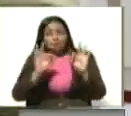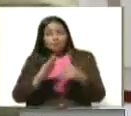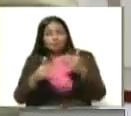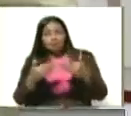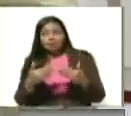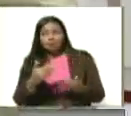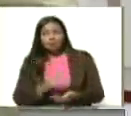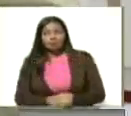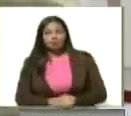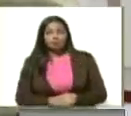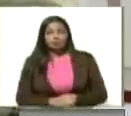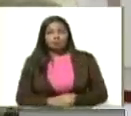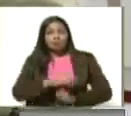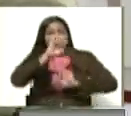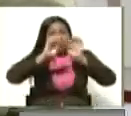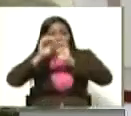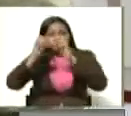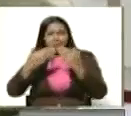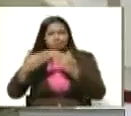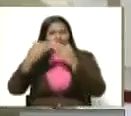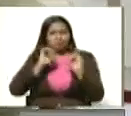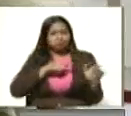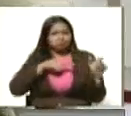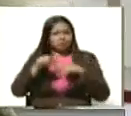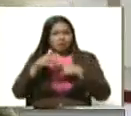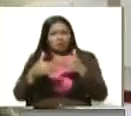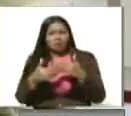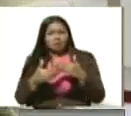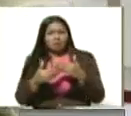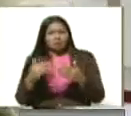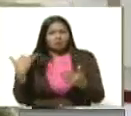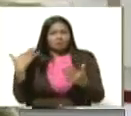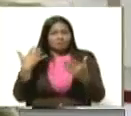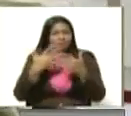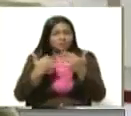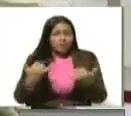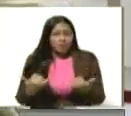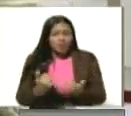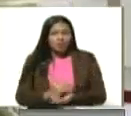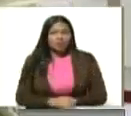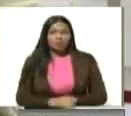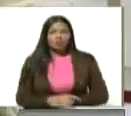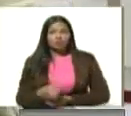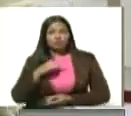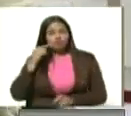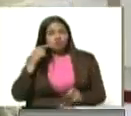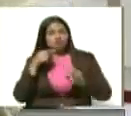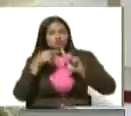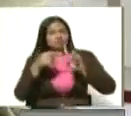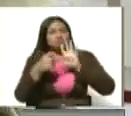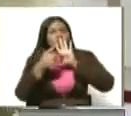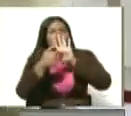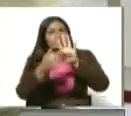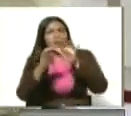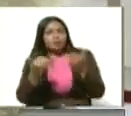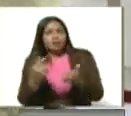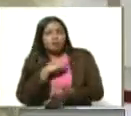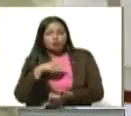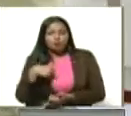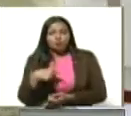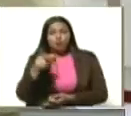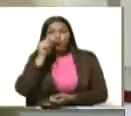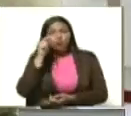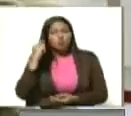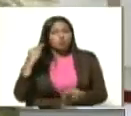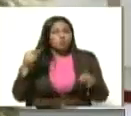incluso es un caso estudiado, sentimos que hay cierta, como que se reflejaran en nosotras y